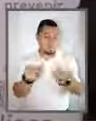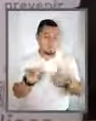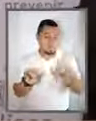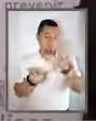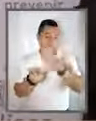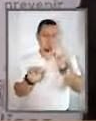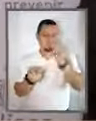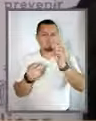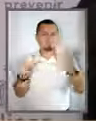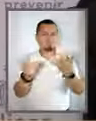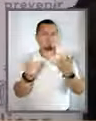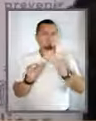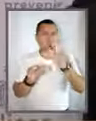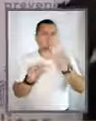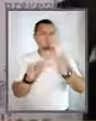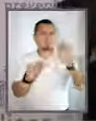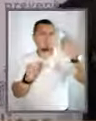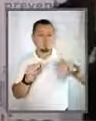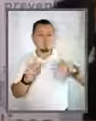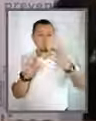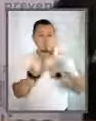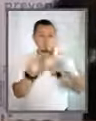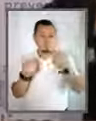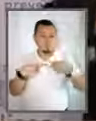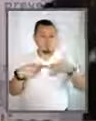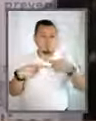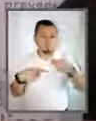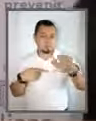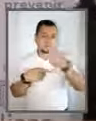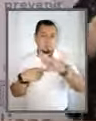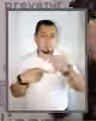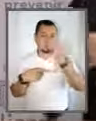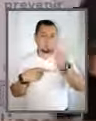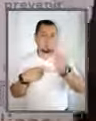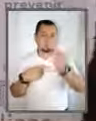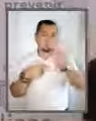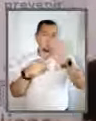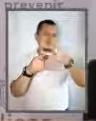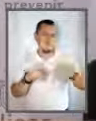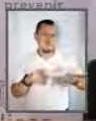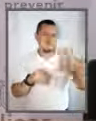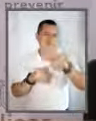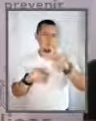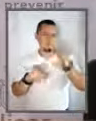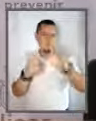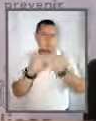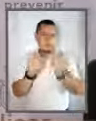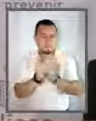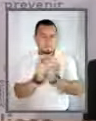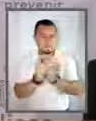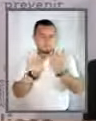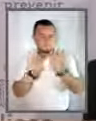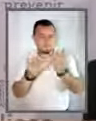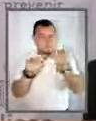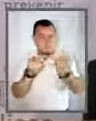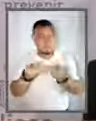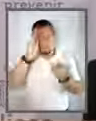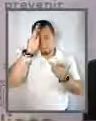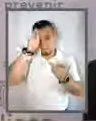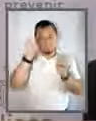y cumpliendo con las instrucciones del Ejecutivo, las diversas dependencias hemos estado llevando a